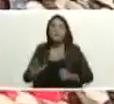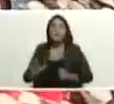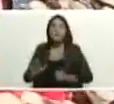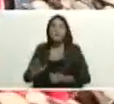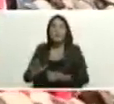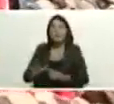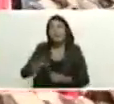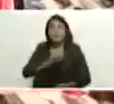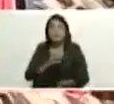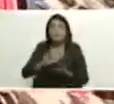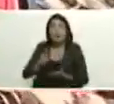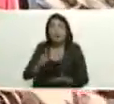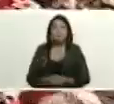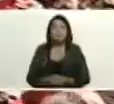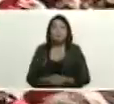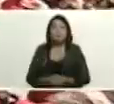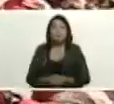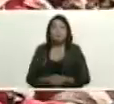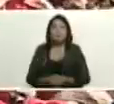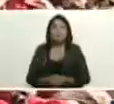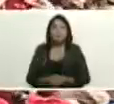compraron